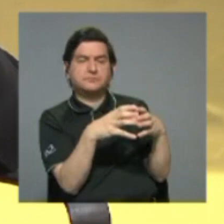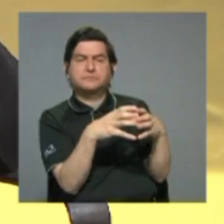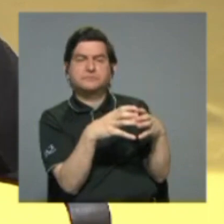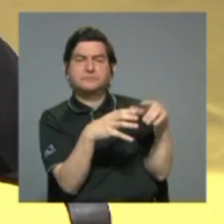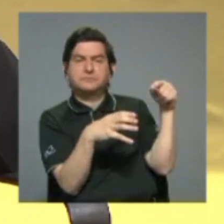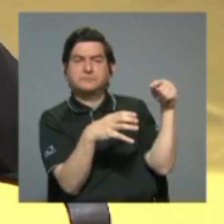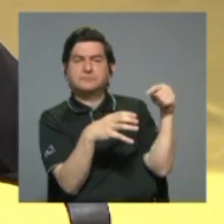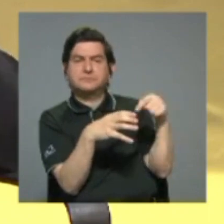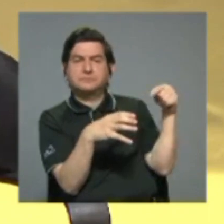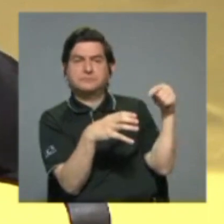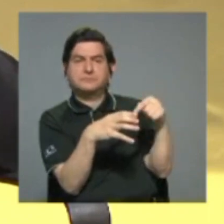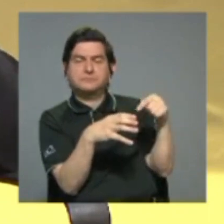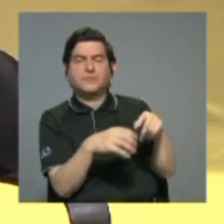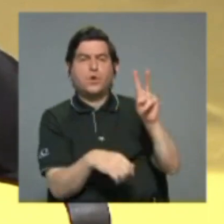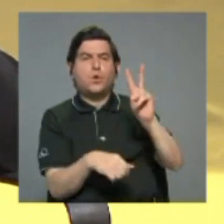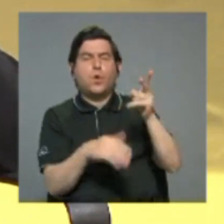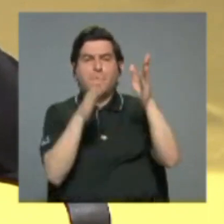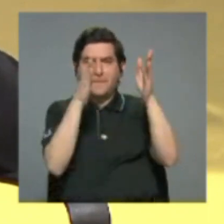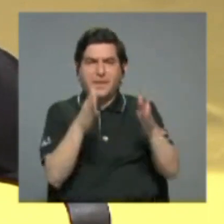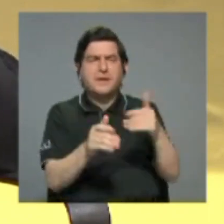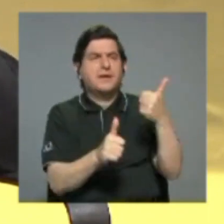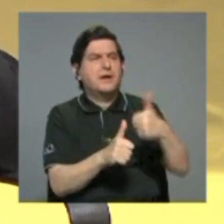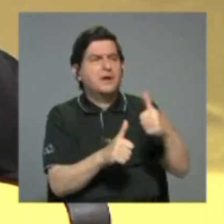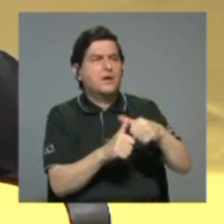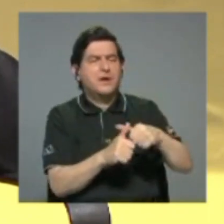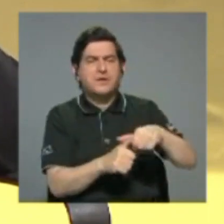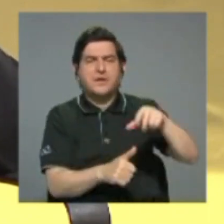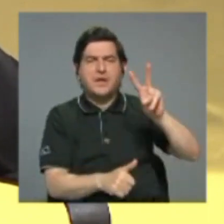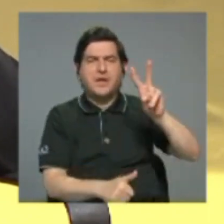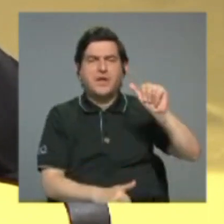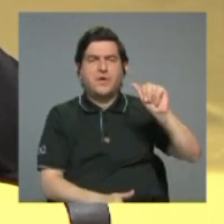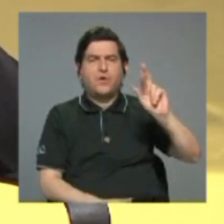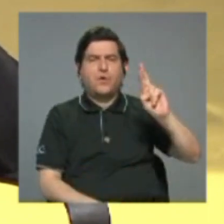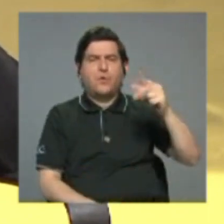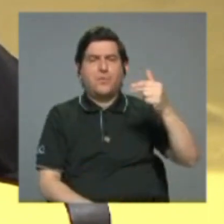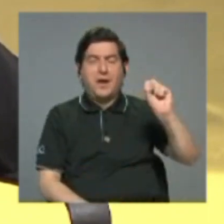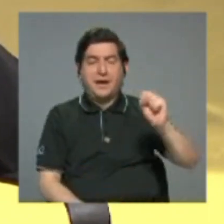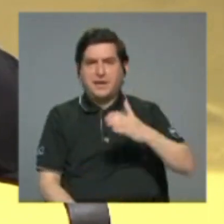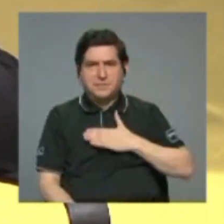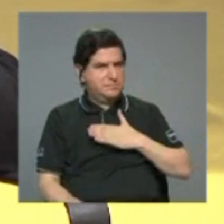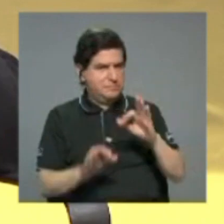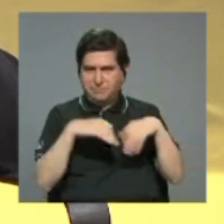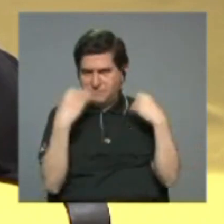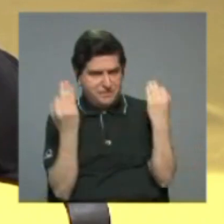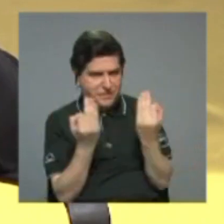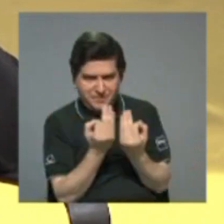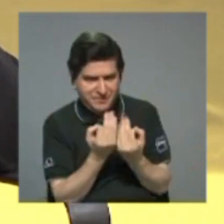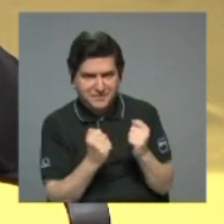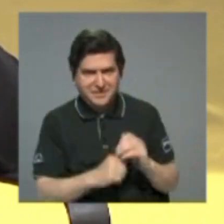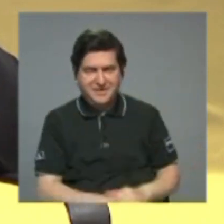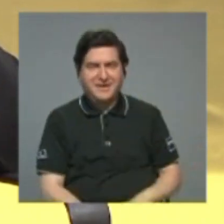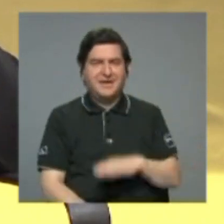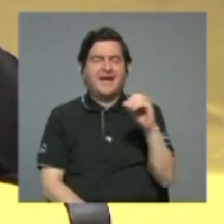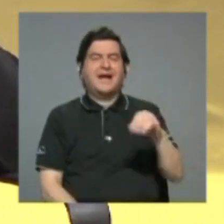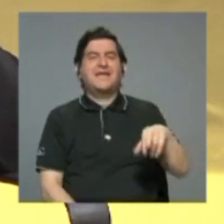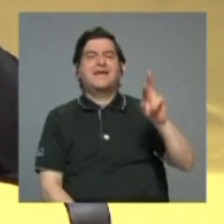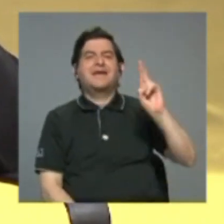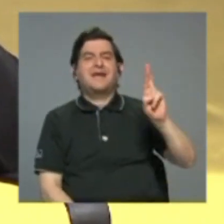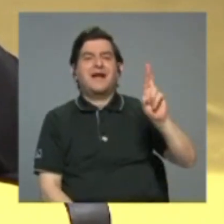un colega de apellido Vargas también, pero no pariente mío, y don Ricardo